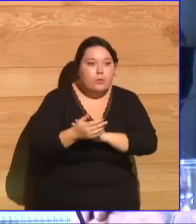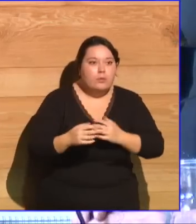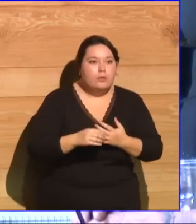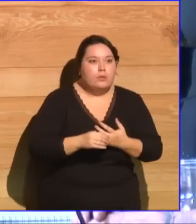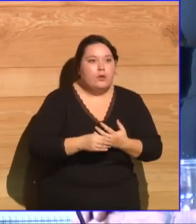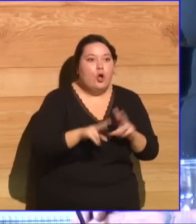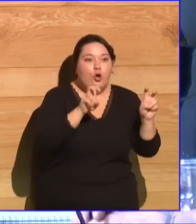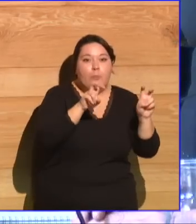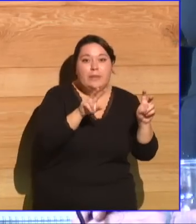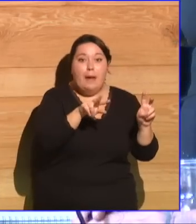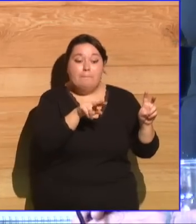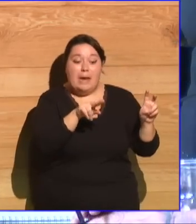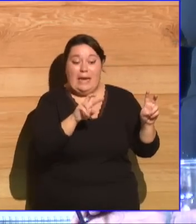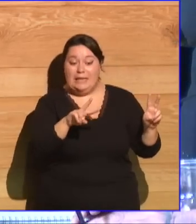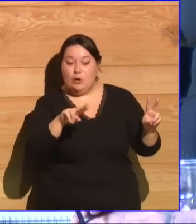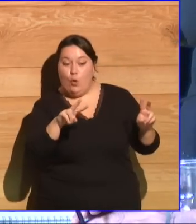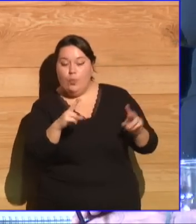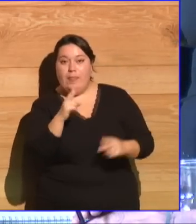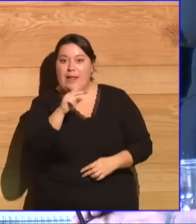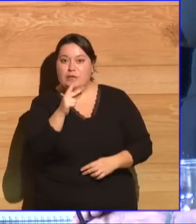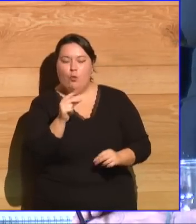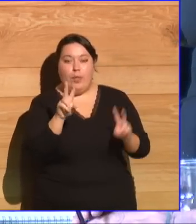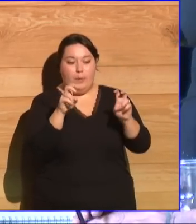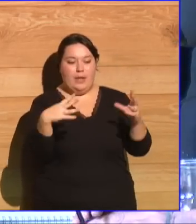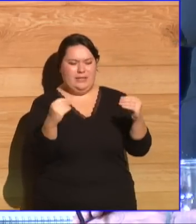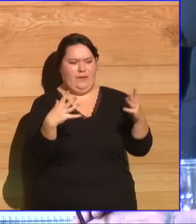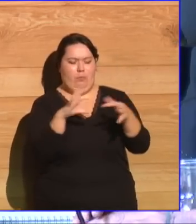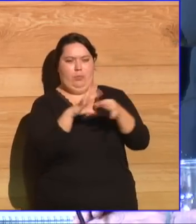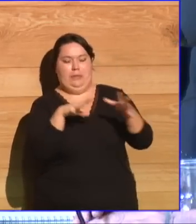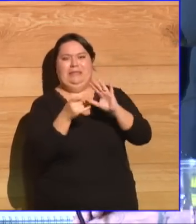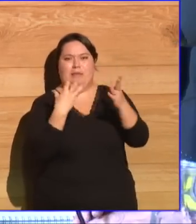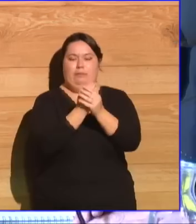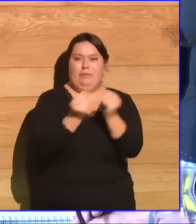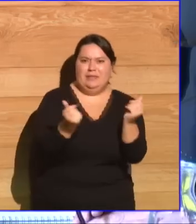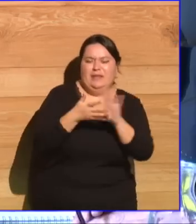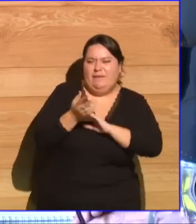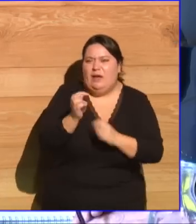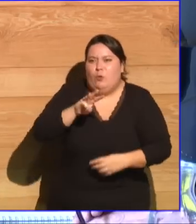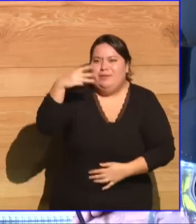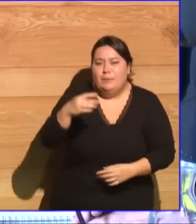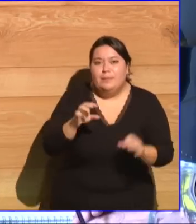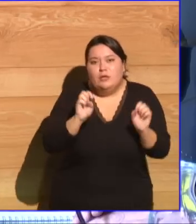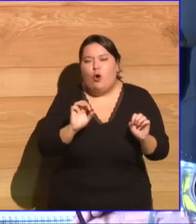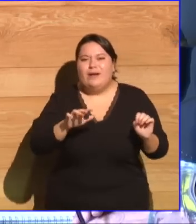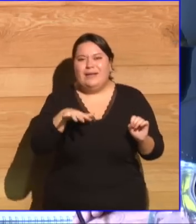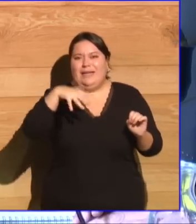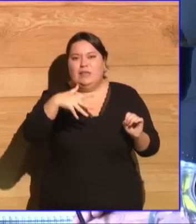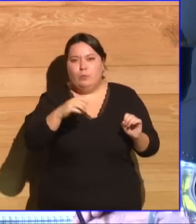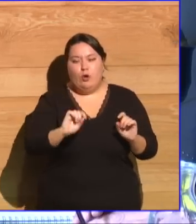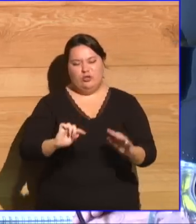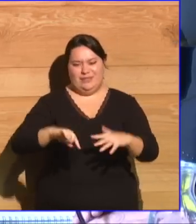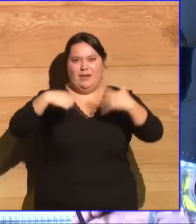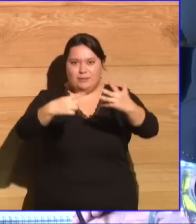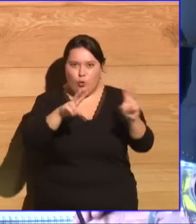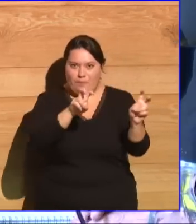comillas pares, la segunda comilla invalida la primera comilla, con lo cual se neutraliza. Con lo cual tienes que tener triples comillas, o quíntuples comillas, o